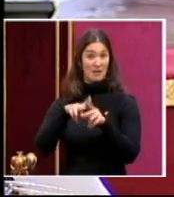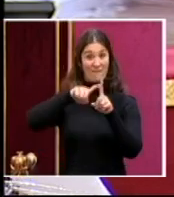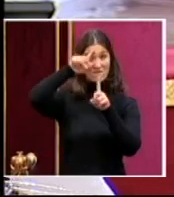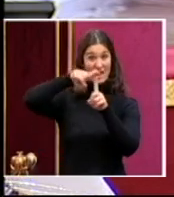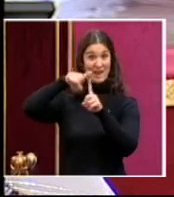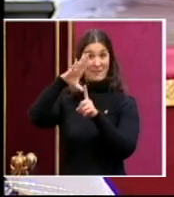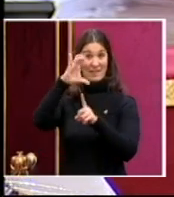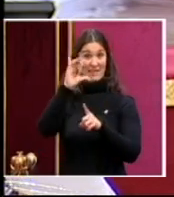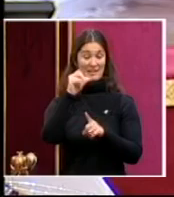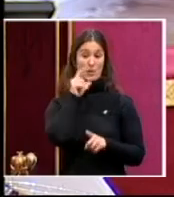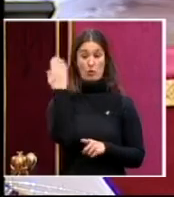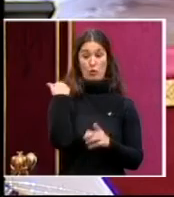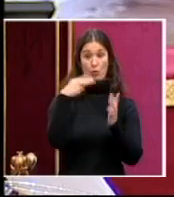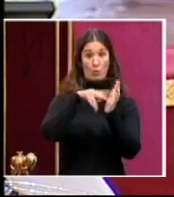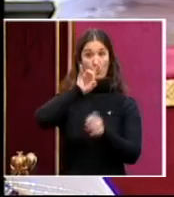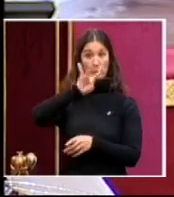del CIS de 2015